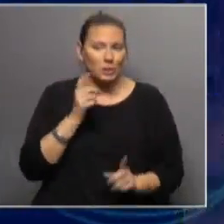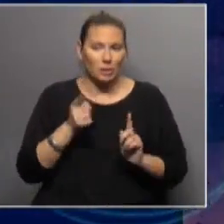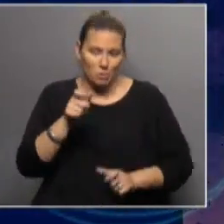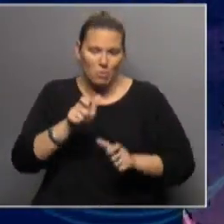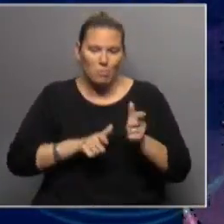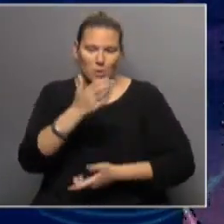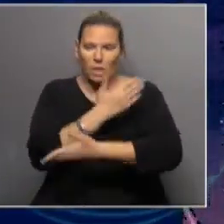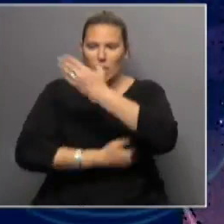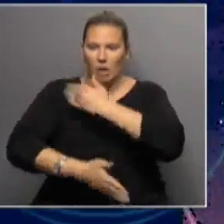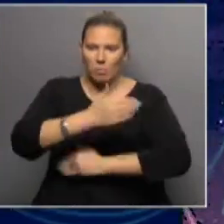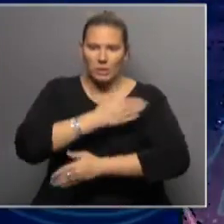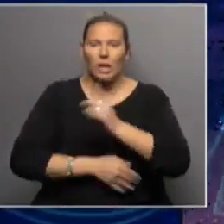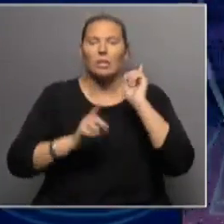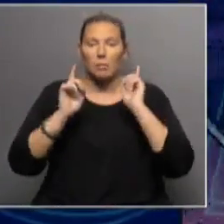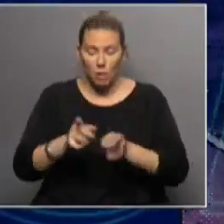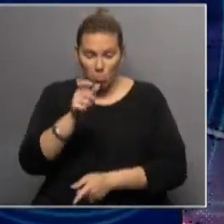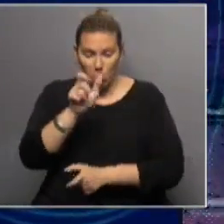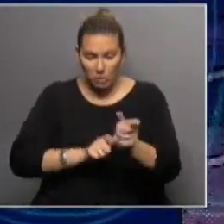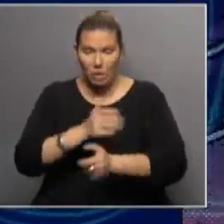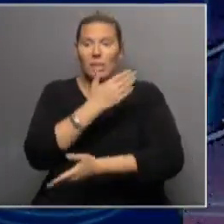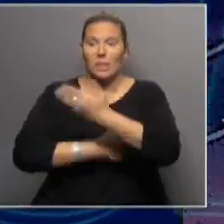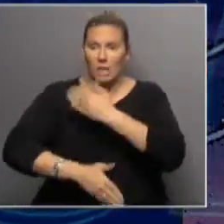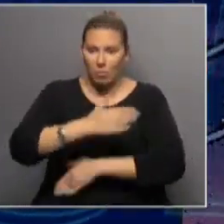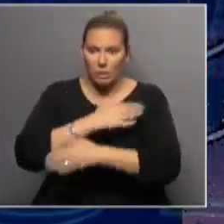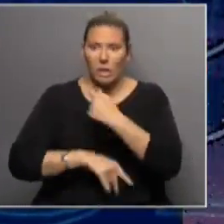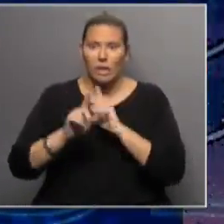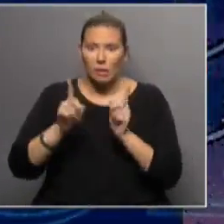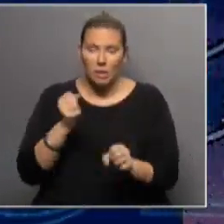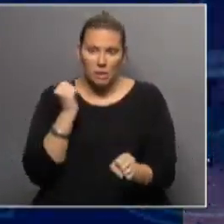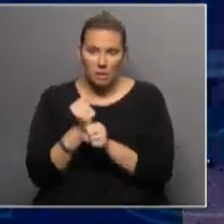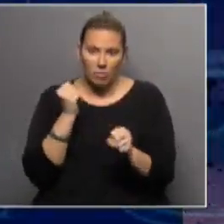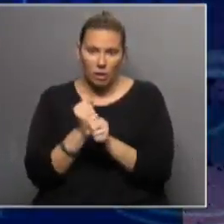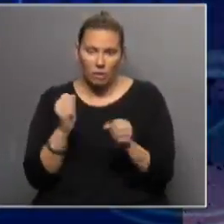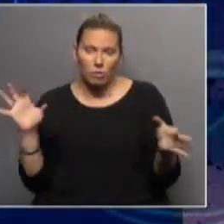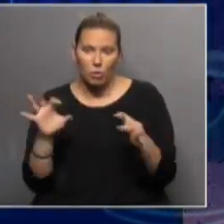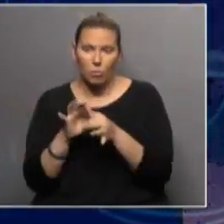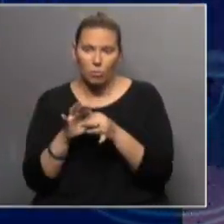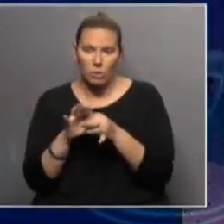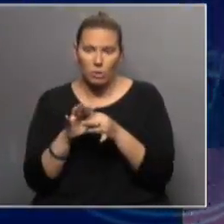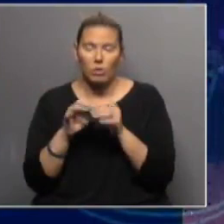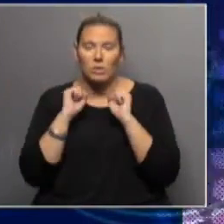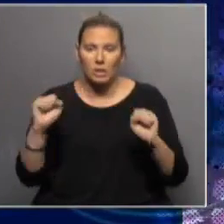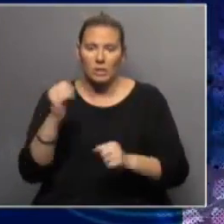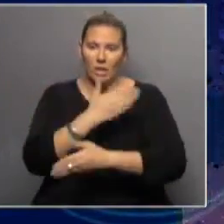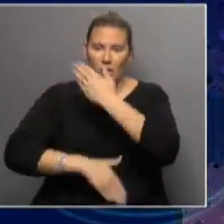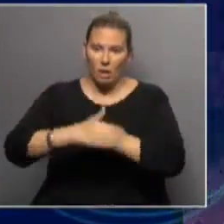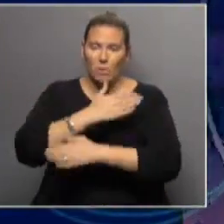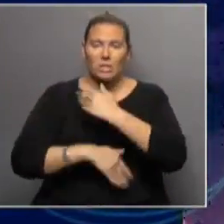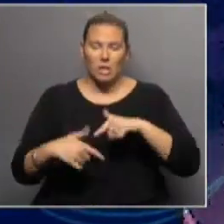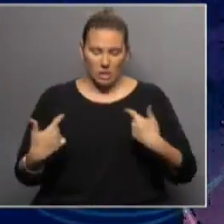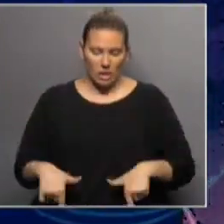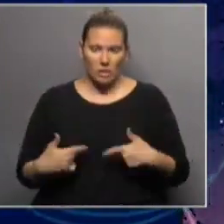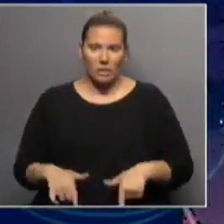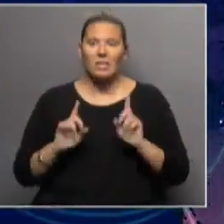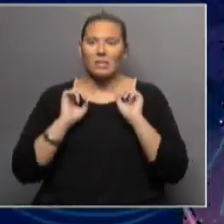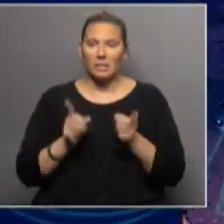personas con discapacidad. Y para las personas con discapacidad, bueno, están trabajando, me imagino, también con la Secretaría de Discapacidad, de la Intendencia. Exactamente. ¿Y